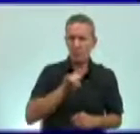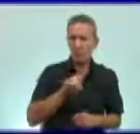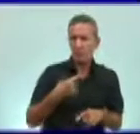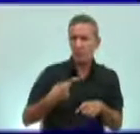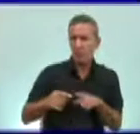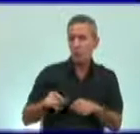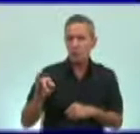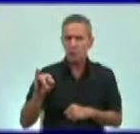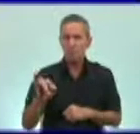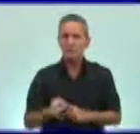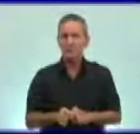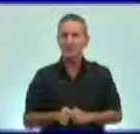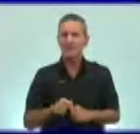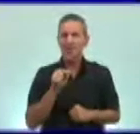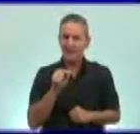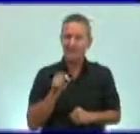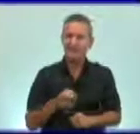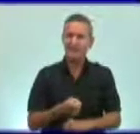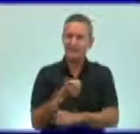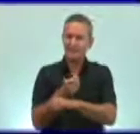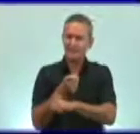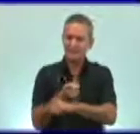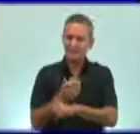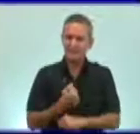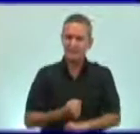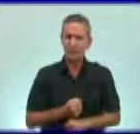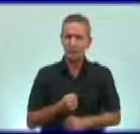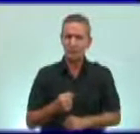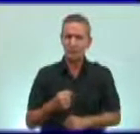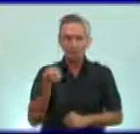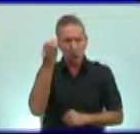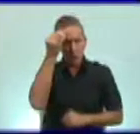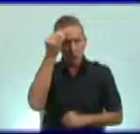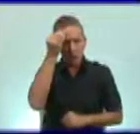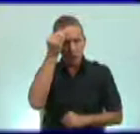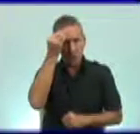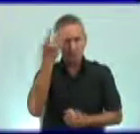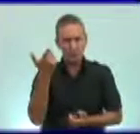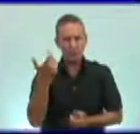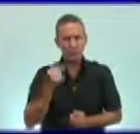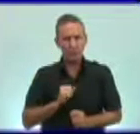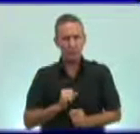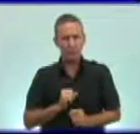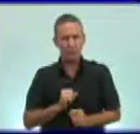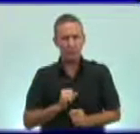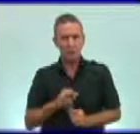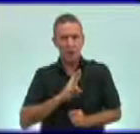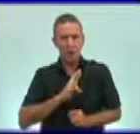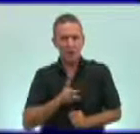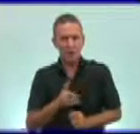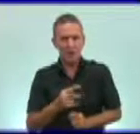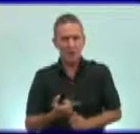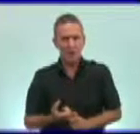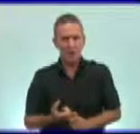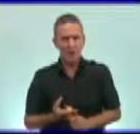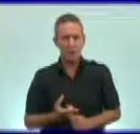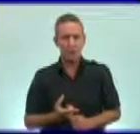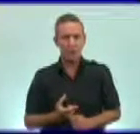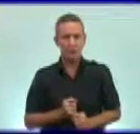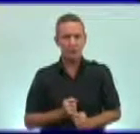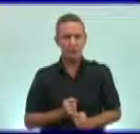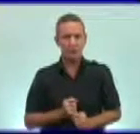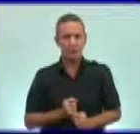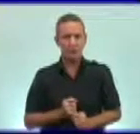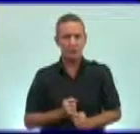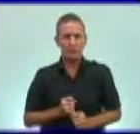Evidente, ahí está la enseñanza. El conocimiento y el saber responde a los condicionamientos, a los contextos en